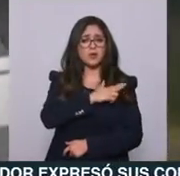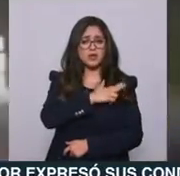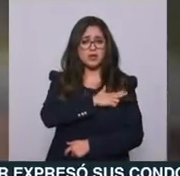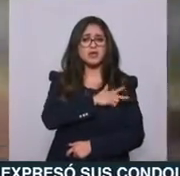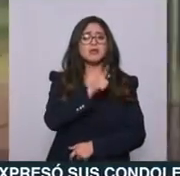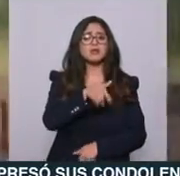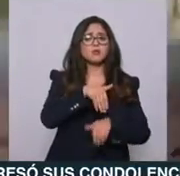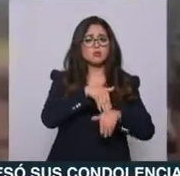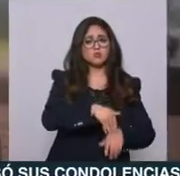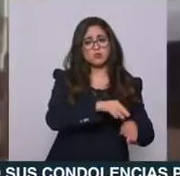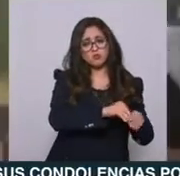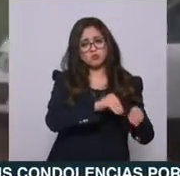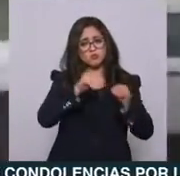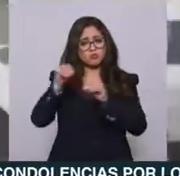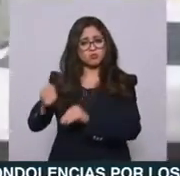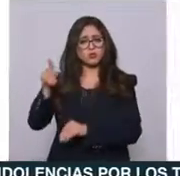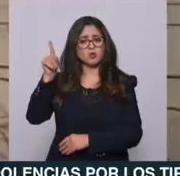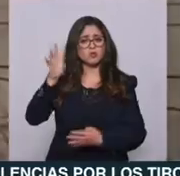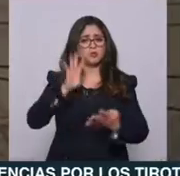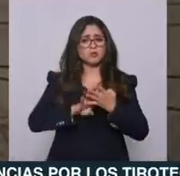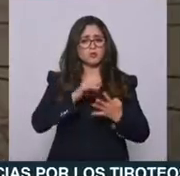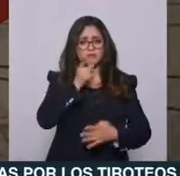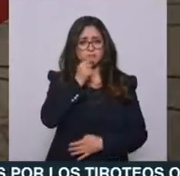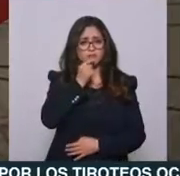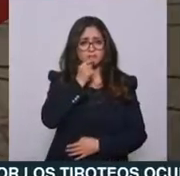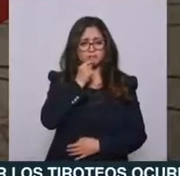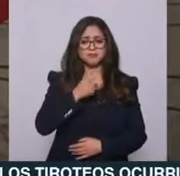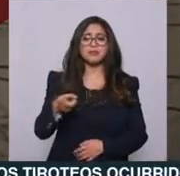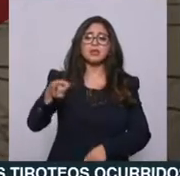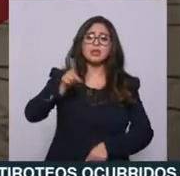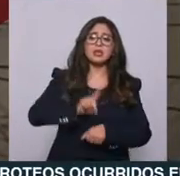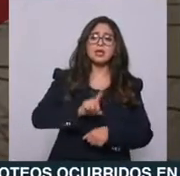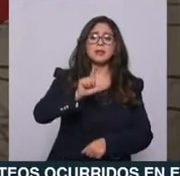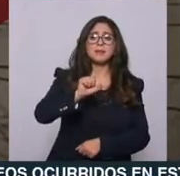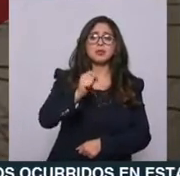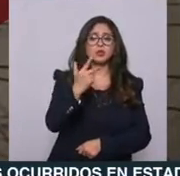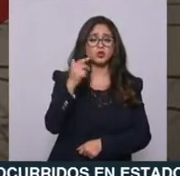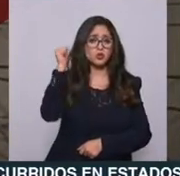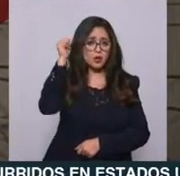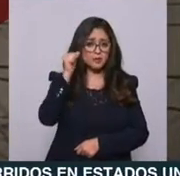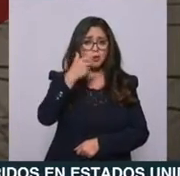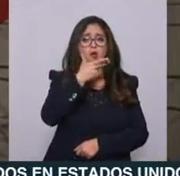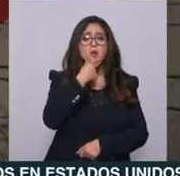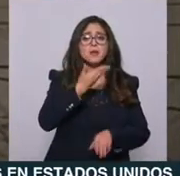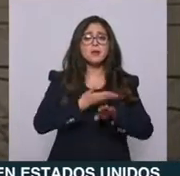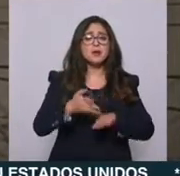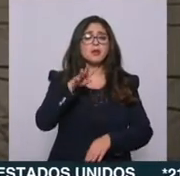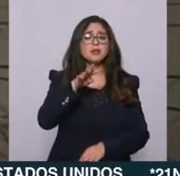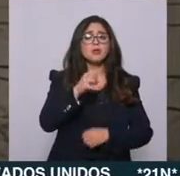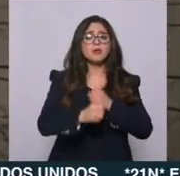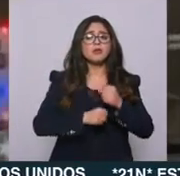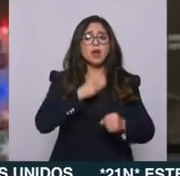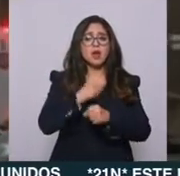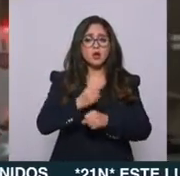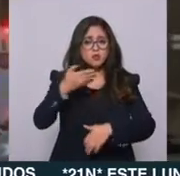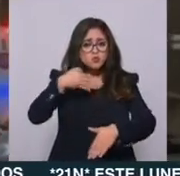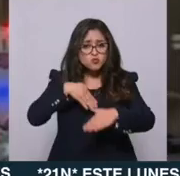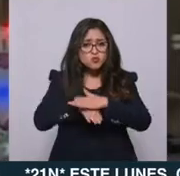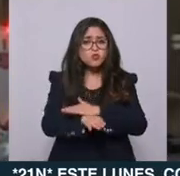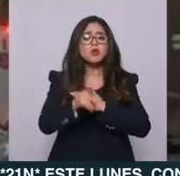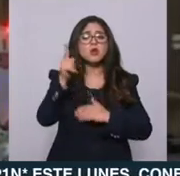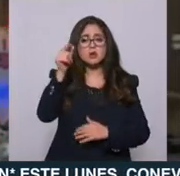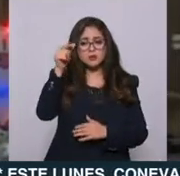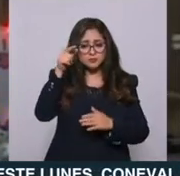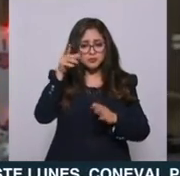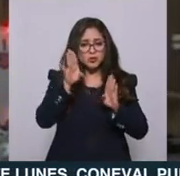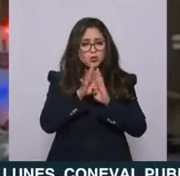bajo custodia de la policía. Y el 28 de abril, un hombre blanco de 19 años entró en una sinagoga de San